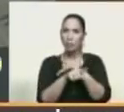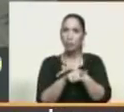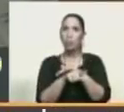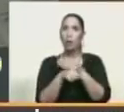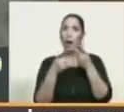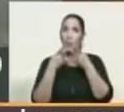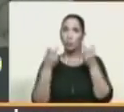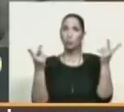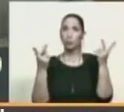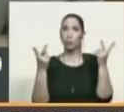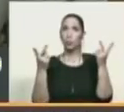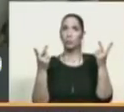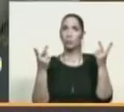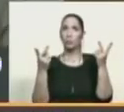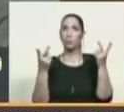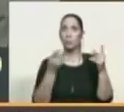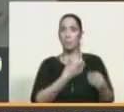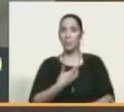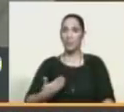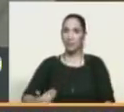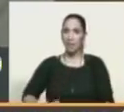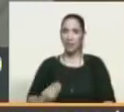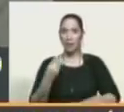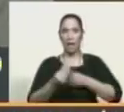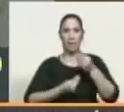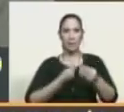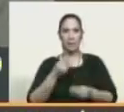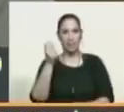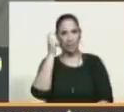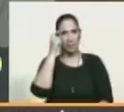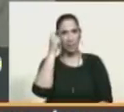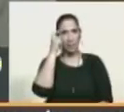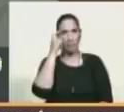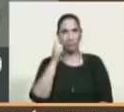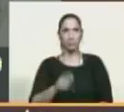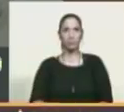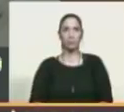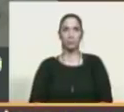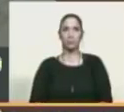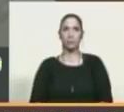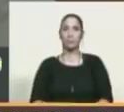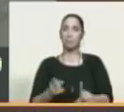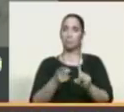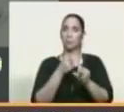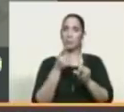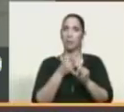que el compañero presidente va a hacer para esa fecha. O sea, creo que es la primera